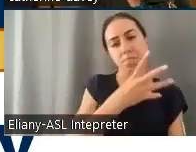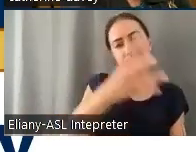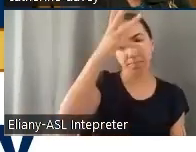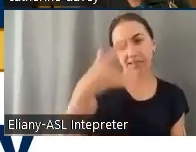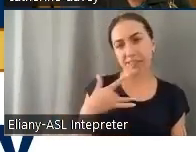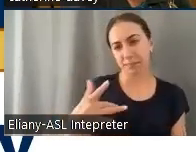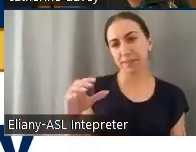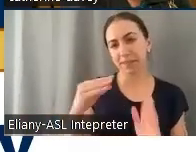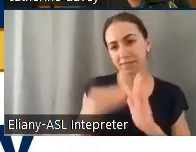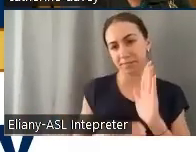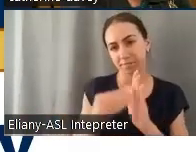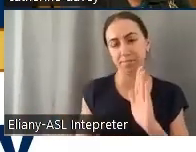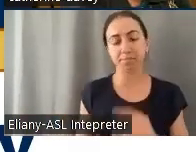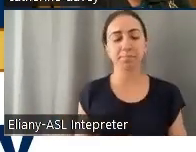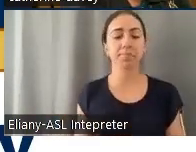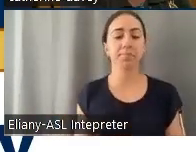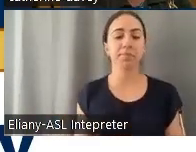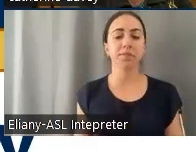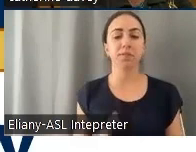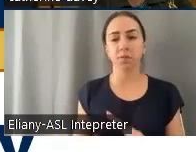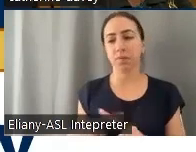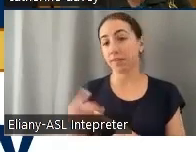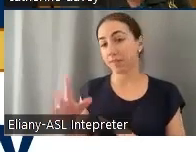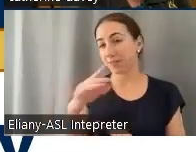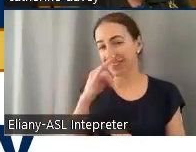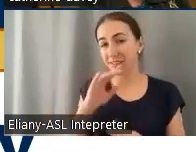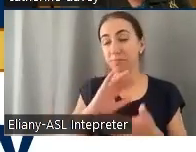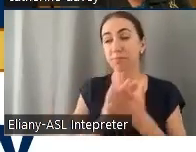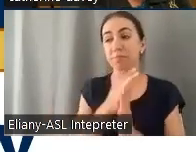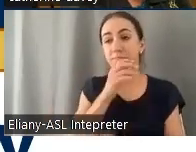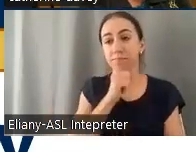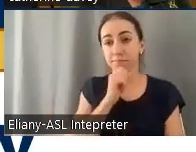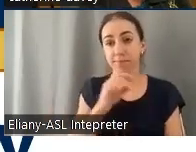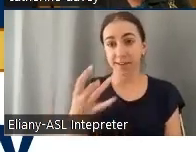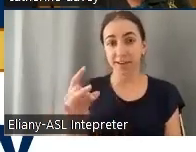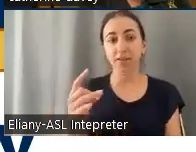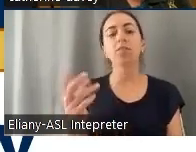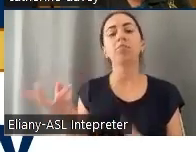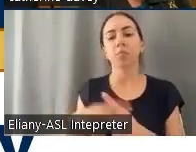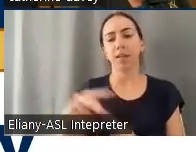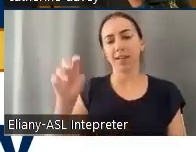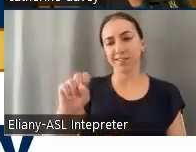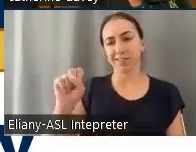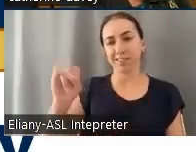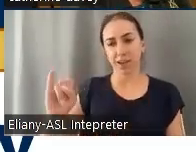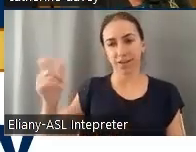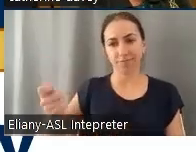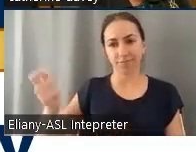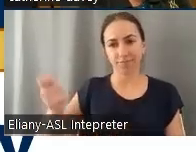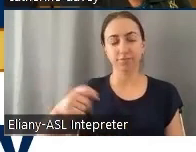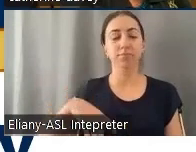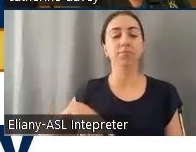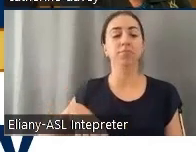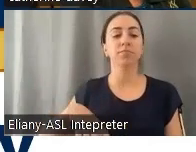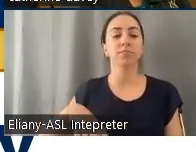gobierno. Eso es generalmente algo que mamá o papá hacen cuando su ser querido tal vez cumple 18 años. Voy a aplicar para ese SSI